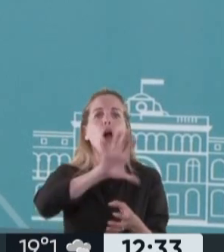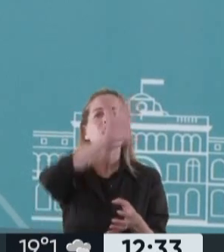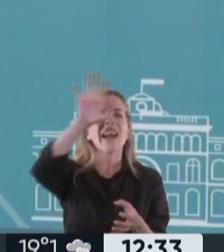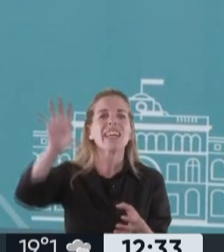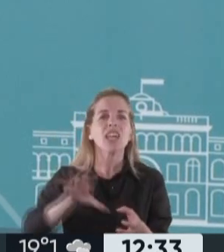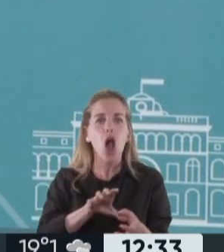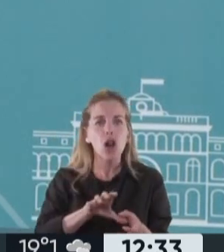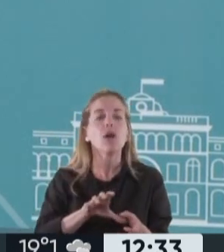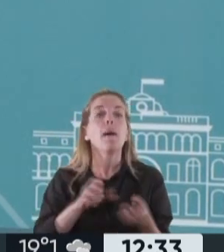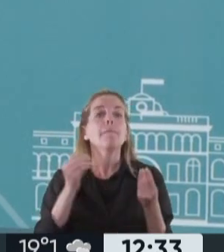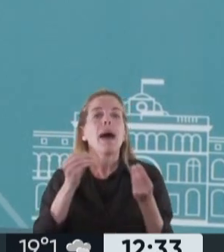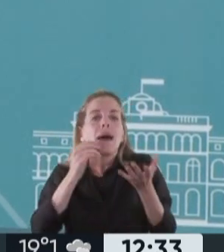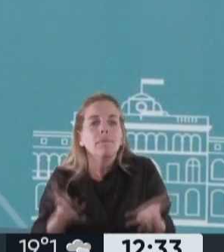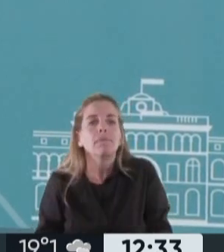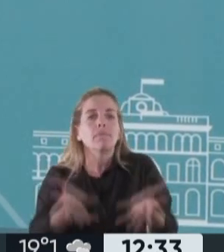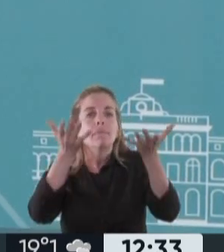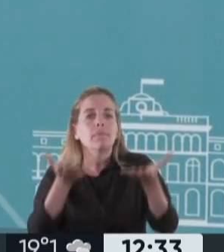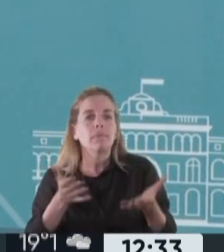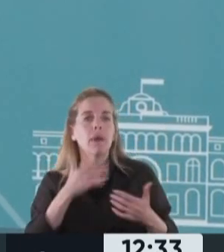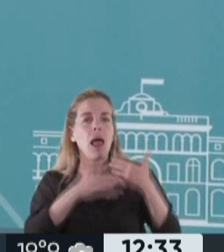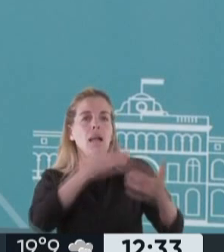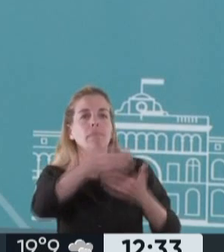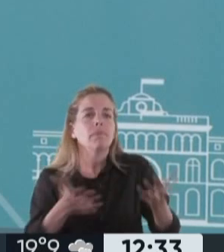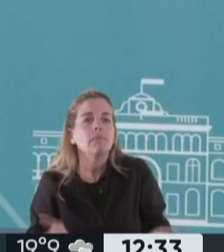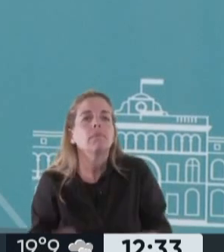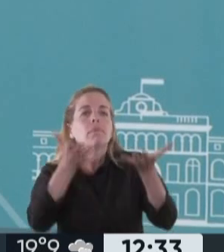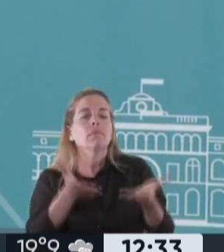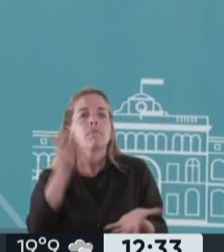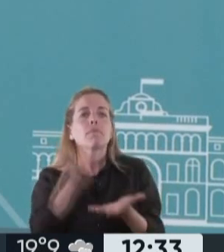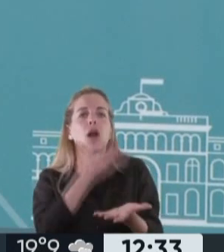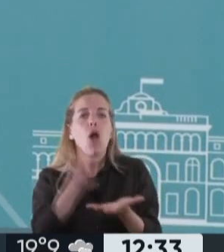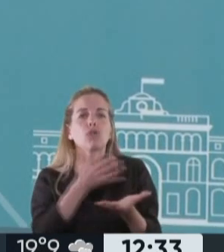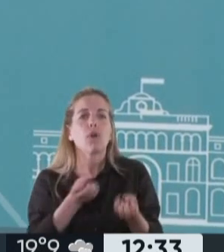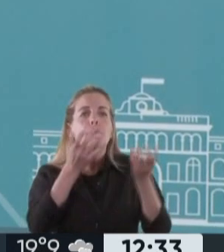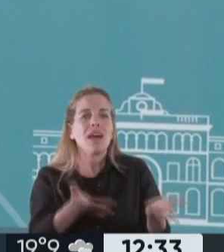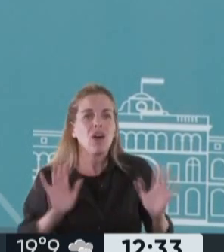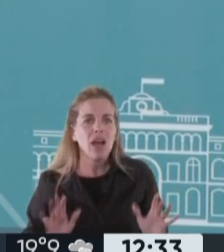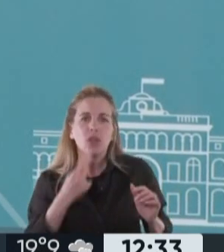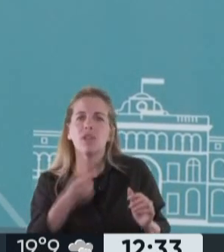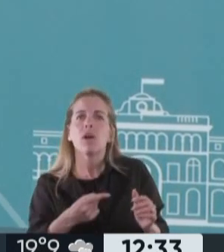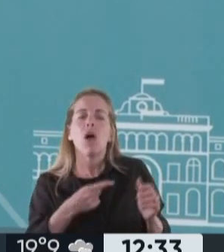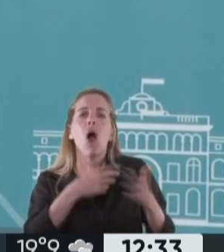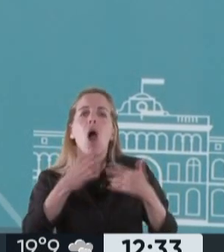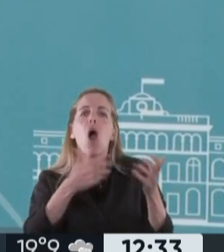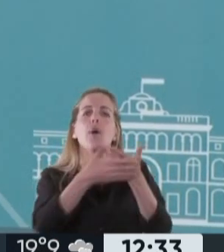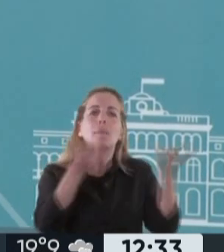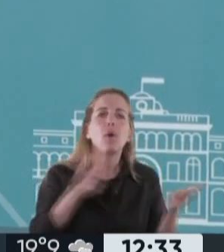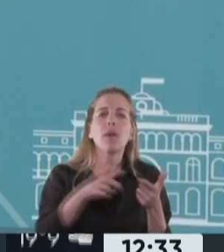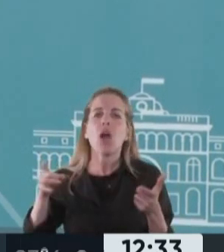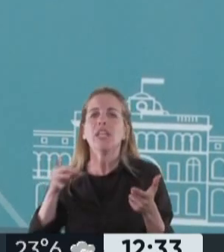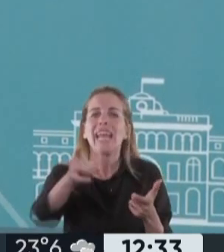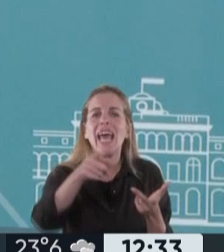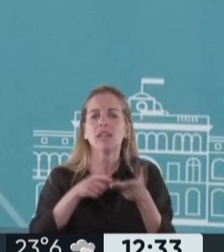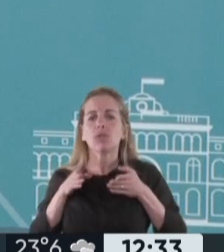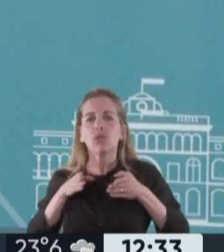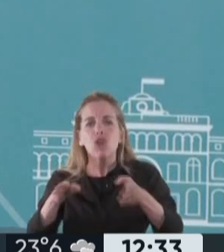para potenciar todo lo que tiene que ver con la producción. ¿Y por qué hablo de la obra pública? ¿Y por qué hablaba de los trenes? ¿Y por qué hablaba de la